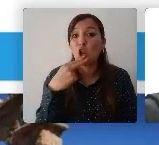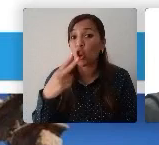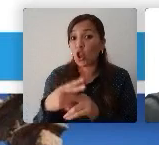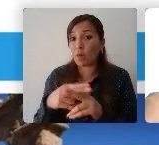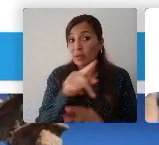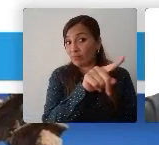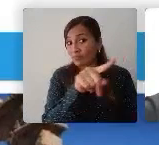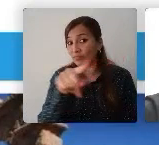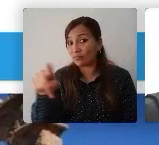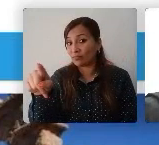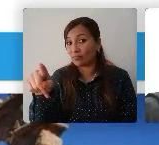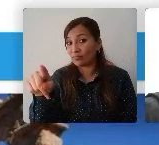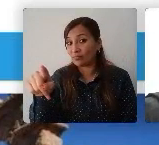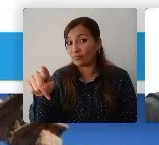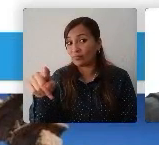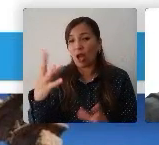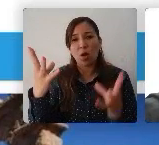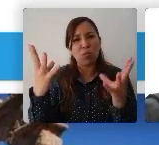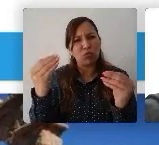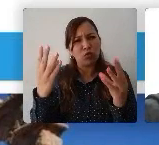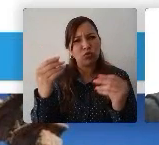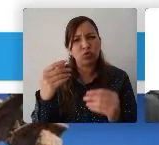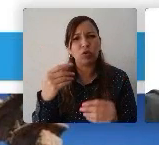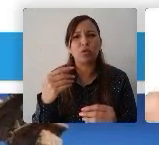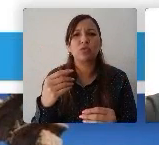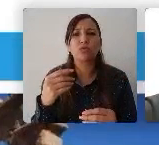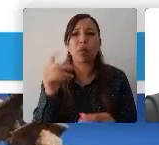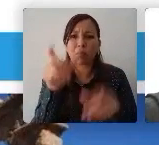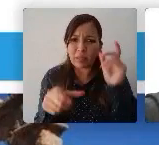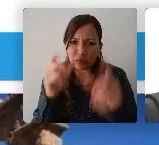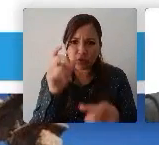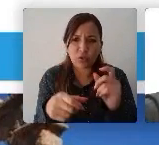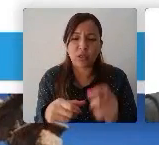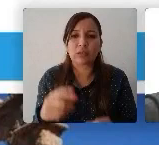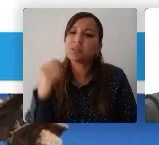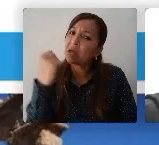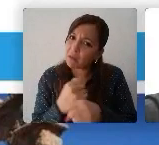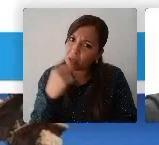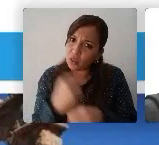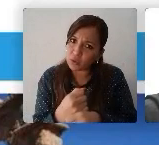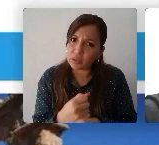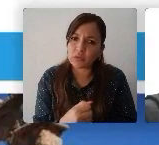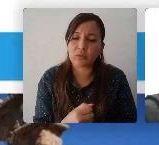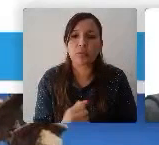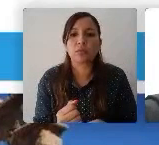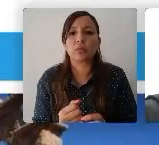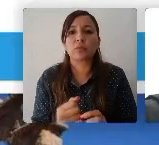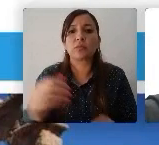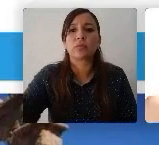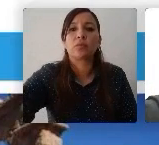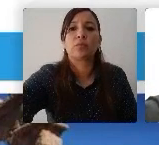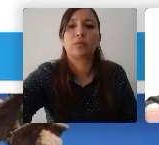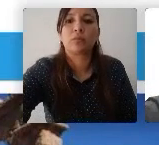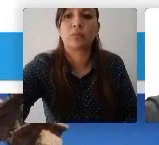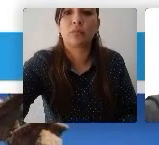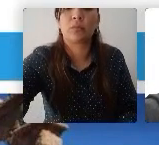emprendedor. Hay muchos emprendedores, podríamos pasarnos toda la mañana y la tarde poder hablar cada uno de ellos. Hoy